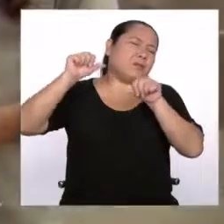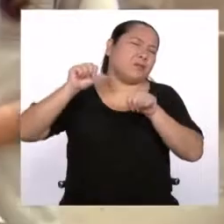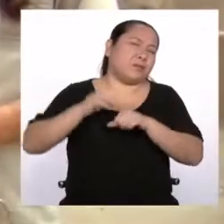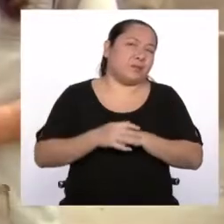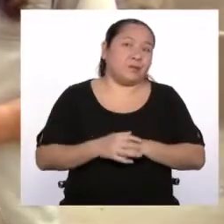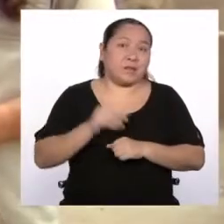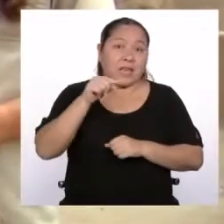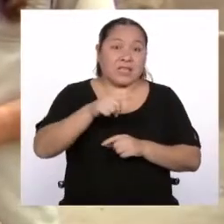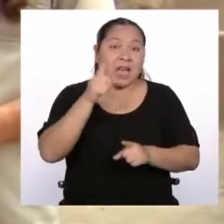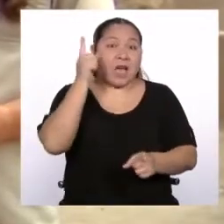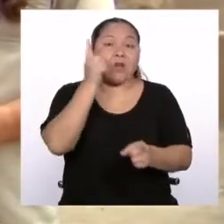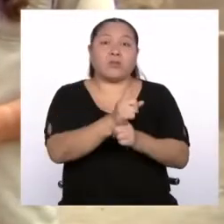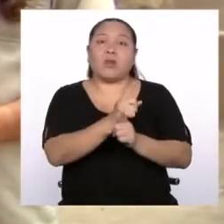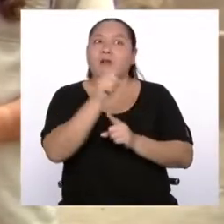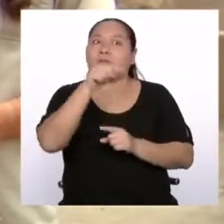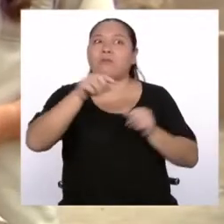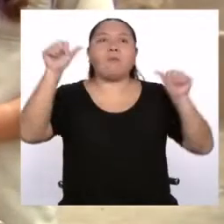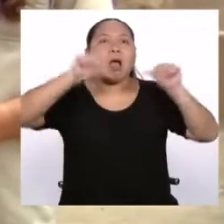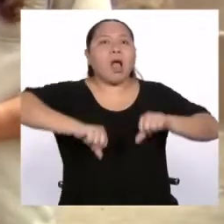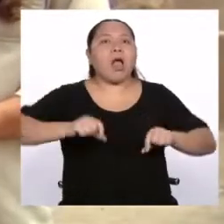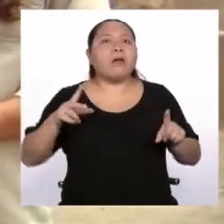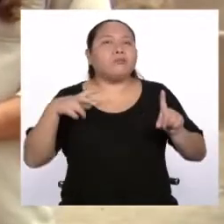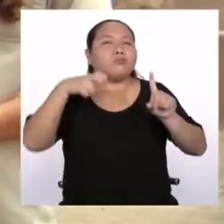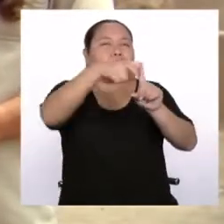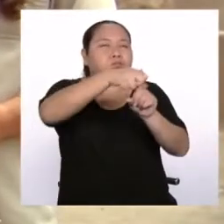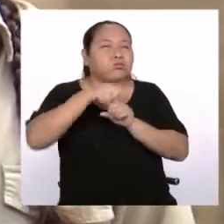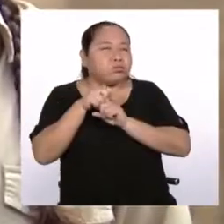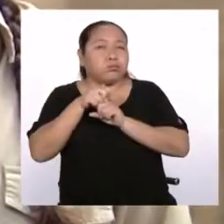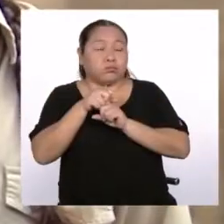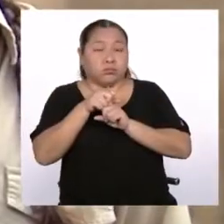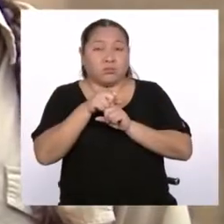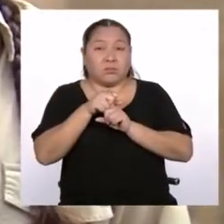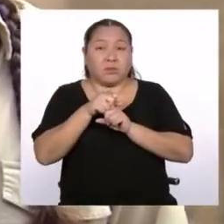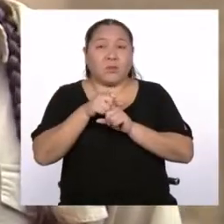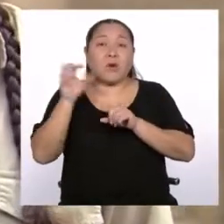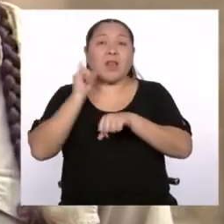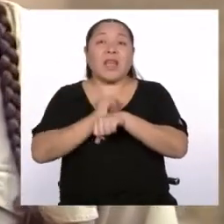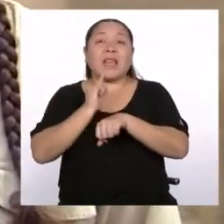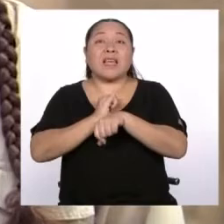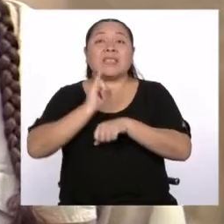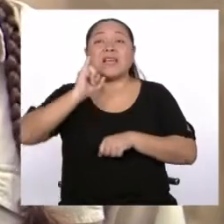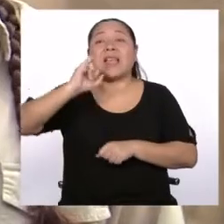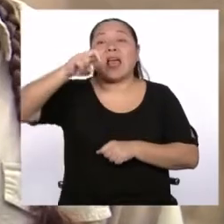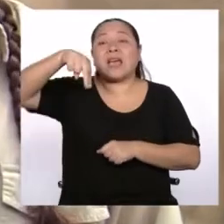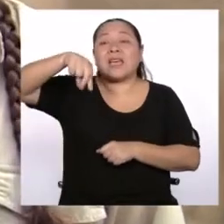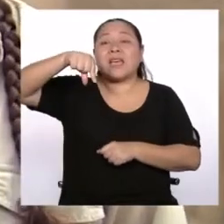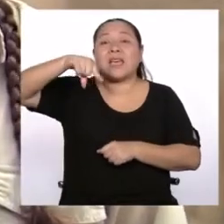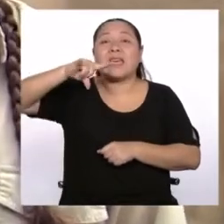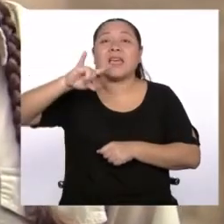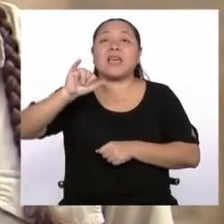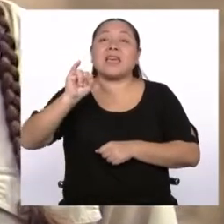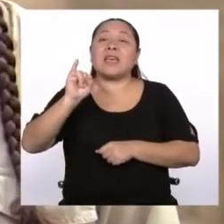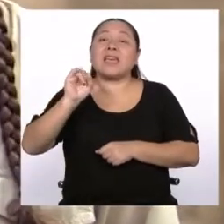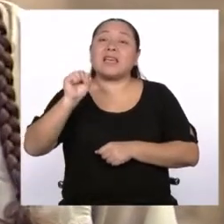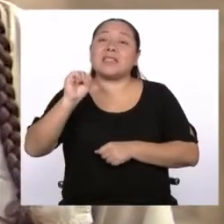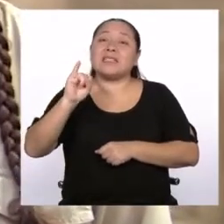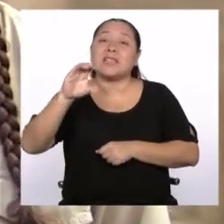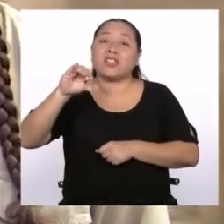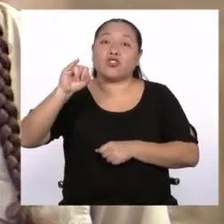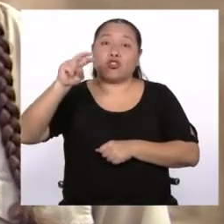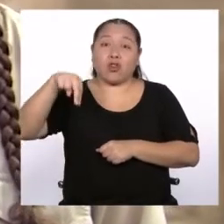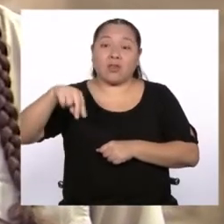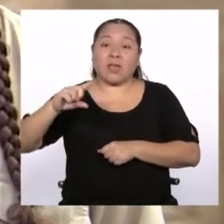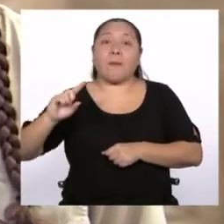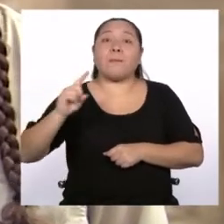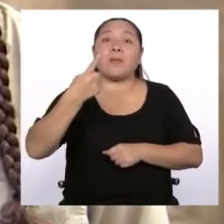fue acusado de hereje, fue aprehendido por la Inquisición y fue condenado a muerte y fue el primer ejecutado en la hoguera por la Inquisición acá en Lima,